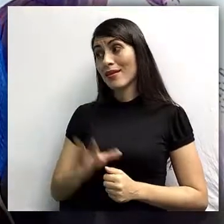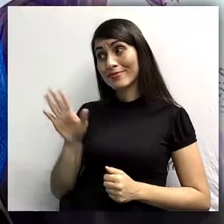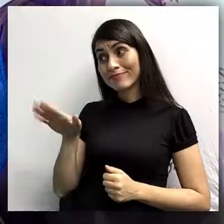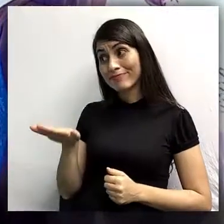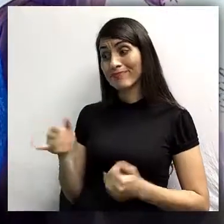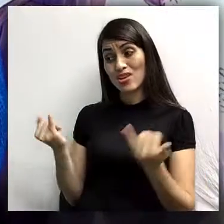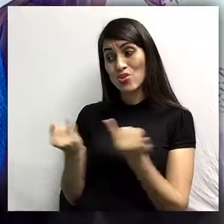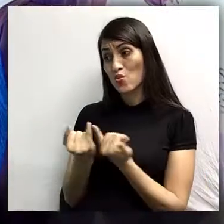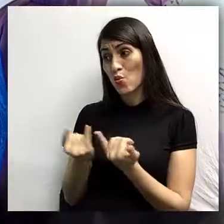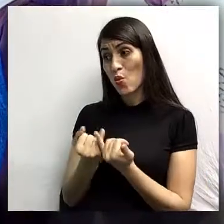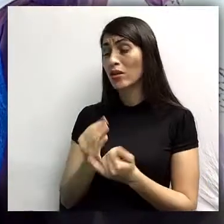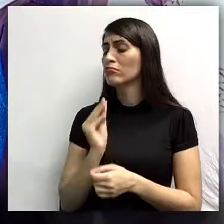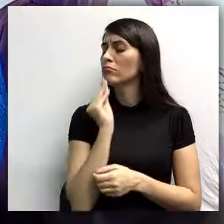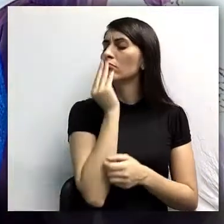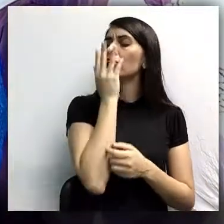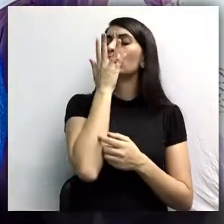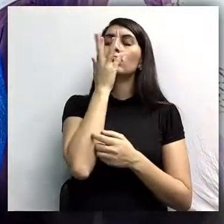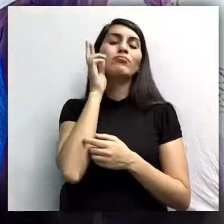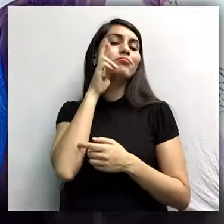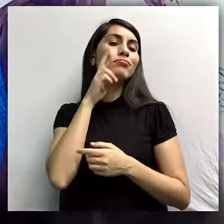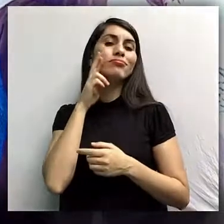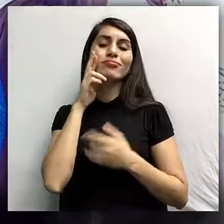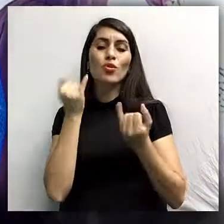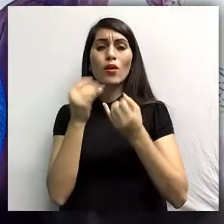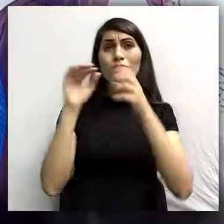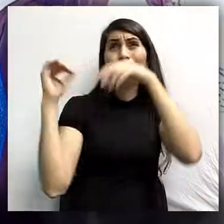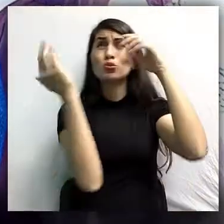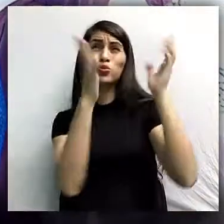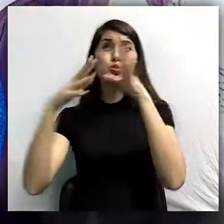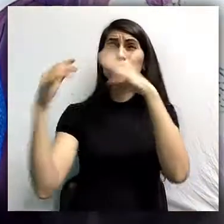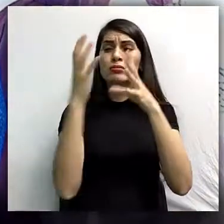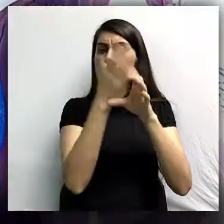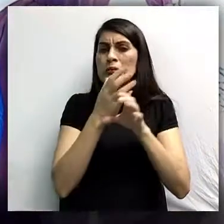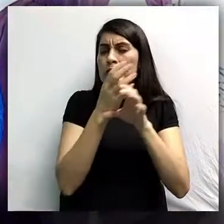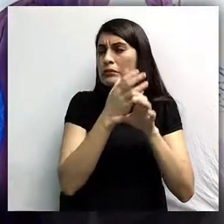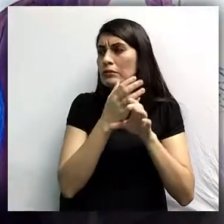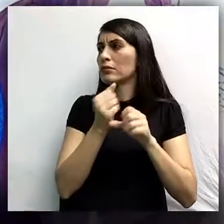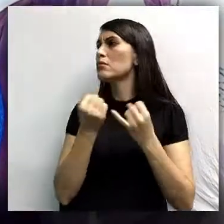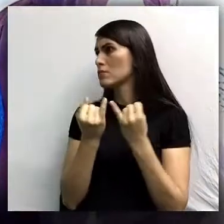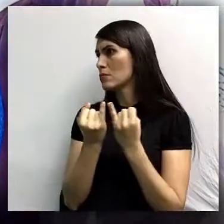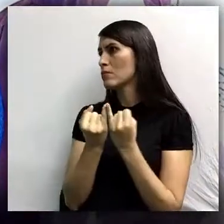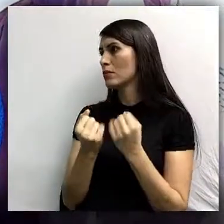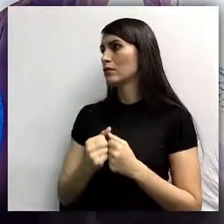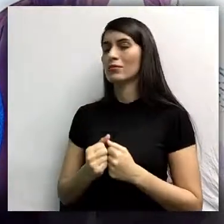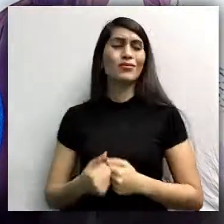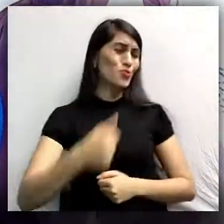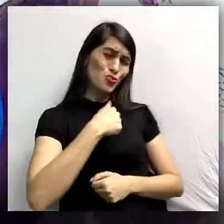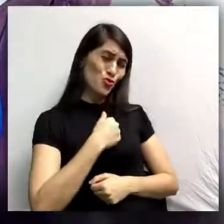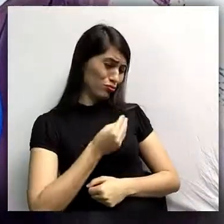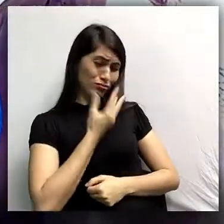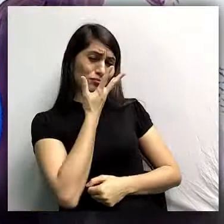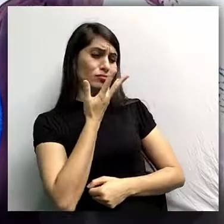Las princesas son como rosas. Flores cuyos pétalos no resistirían ni un soplo de viento. Pero no soy